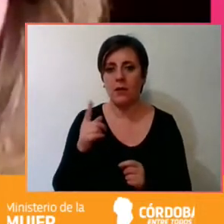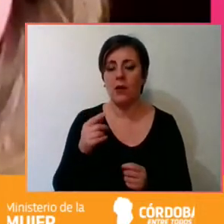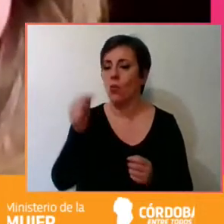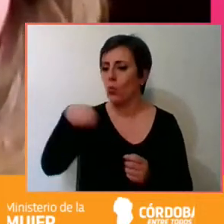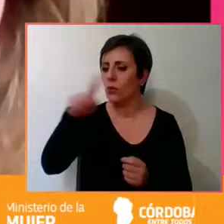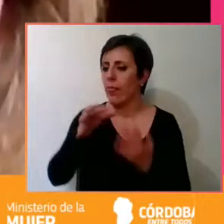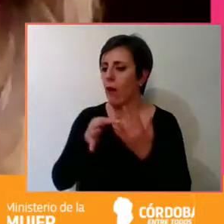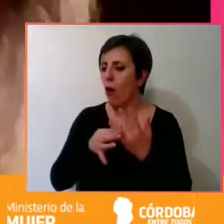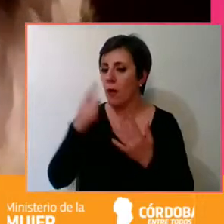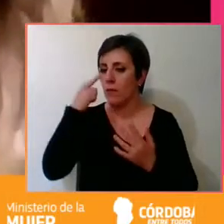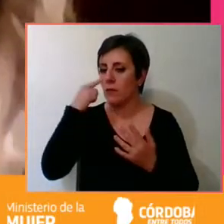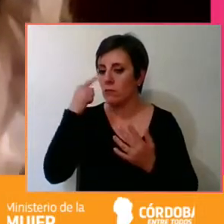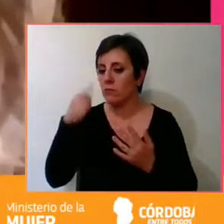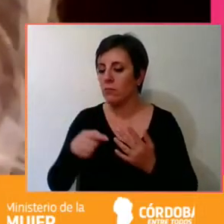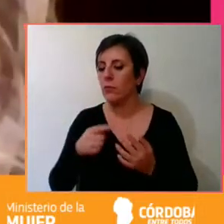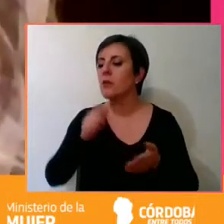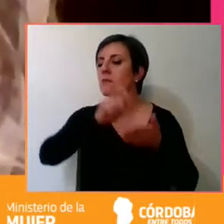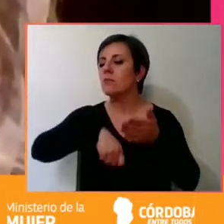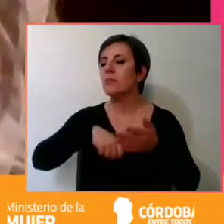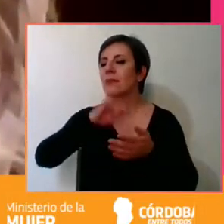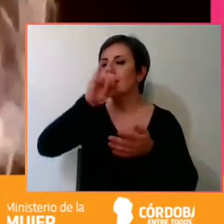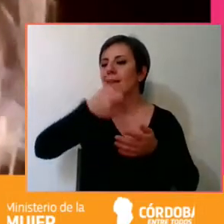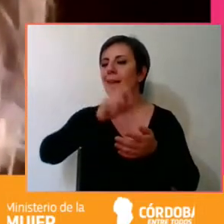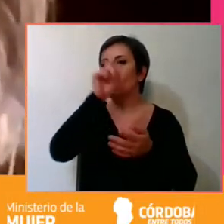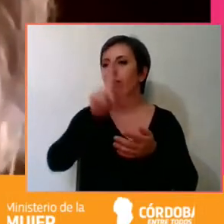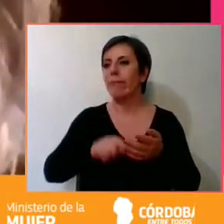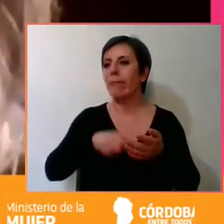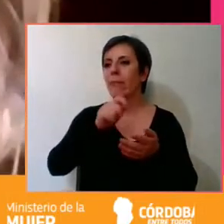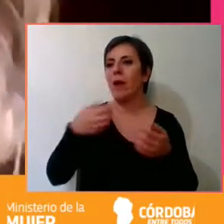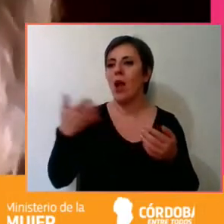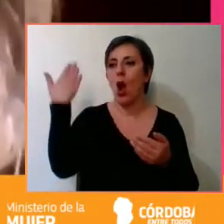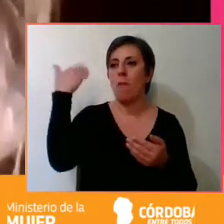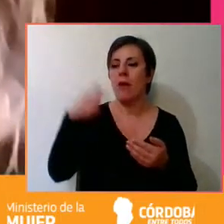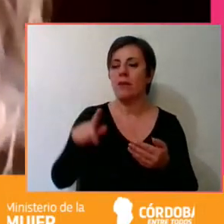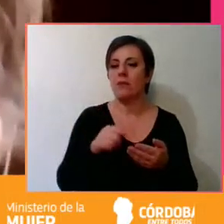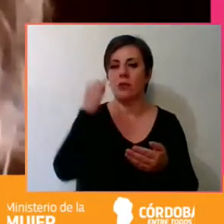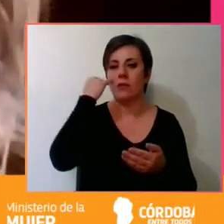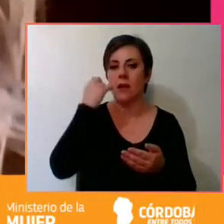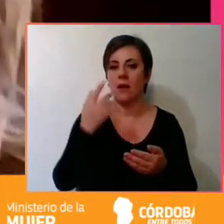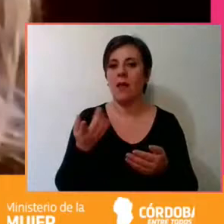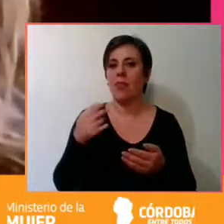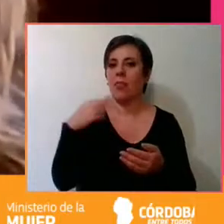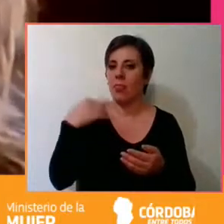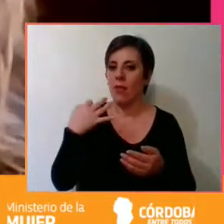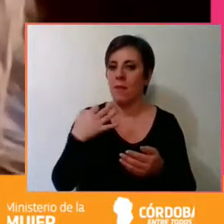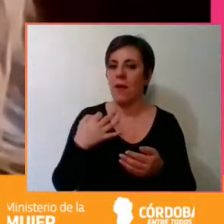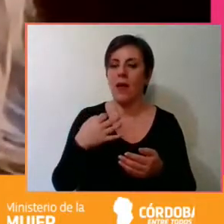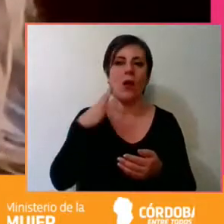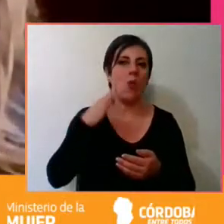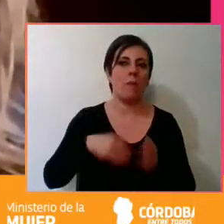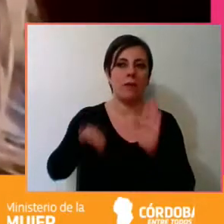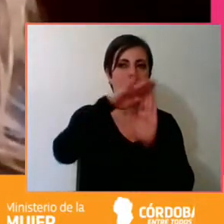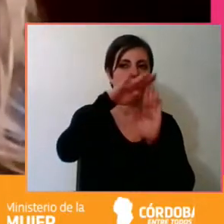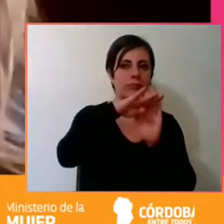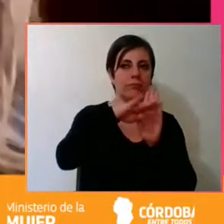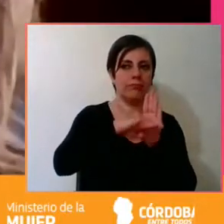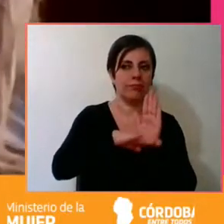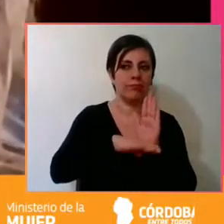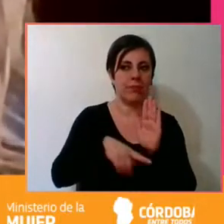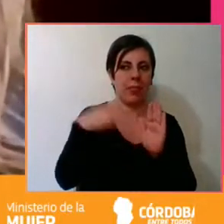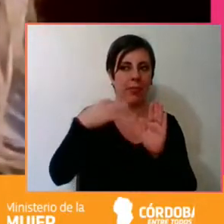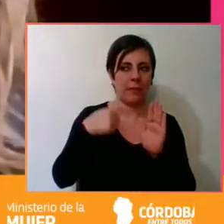porque suscribir por parte de un Estado una convención significa que está dispuesto a cumplir todas las disposiciones que tienen,